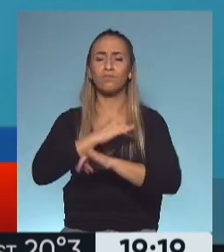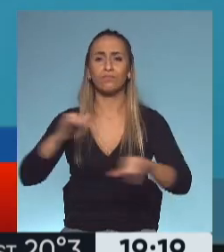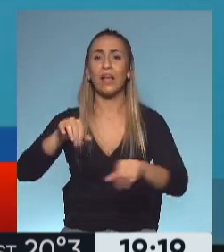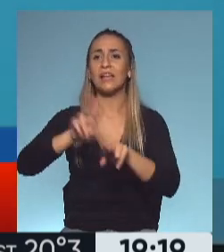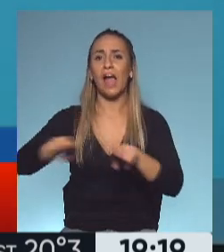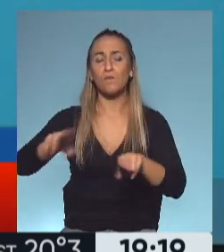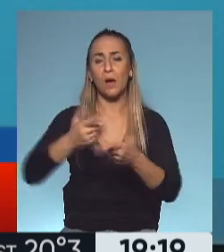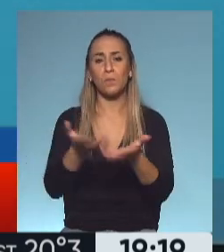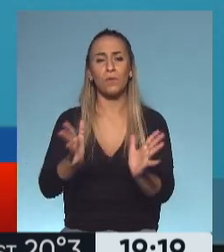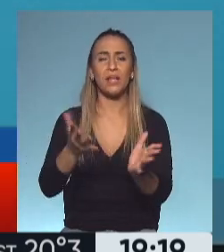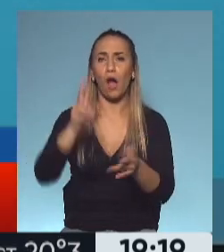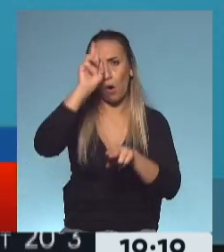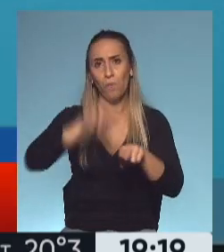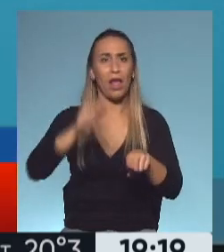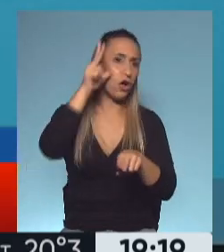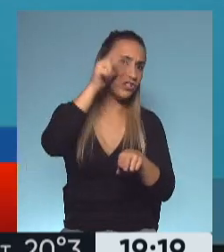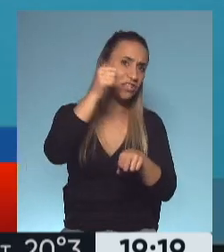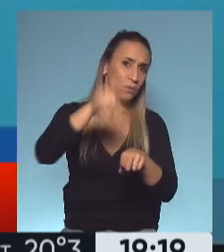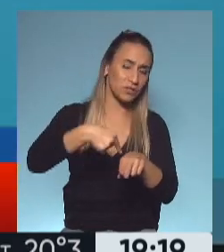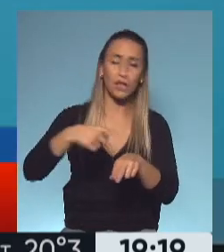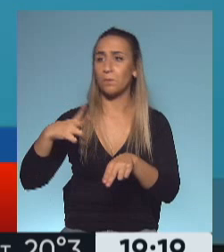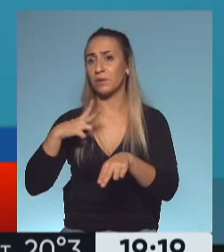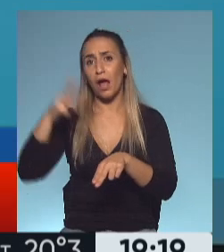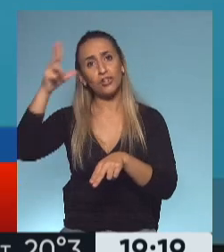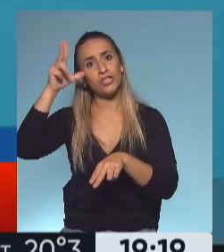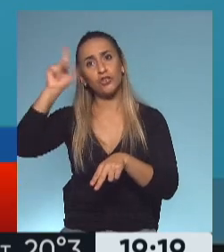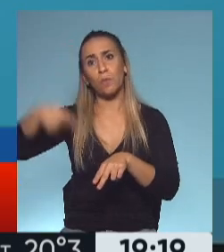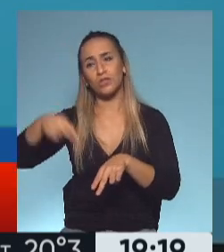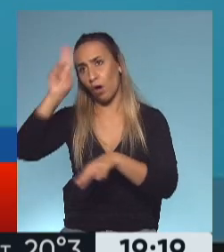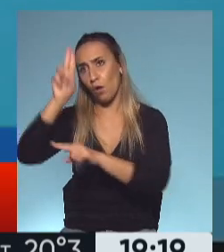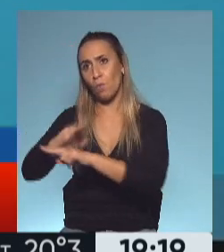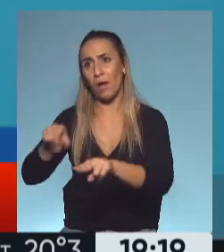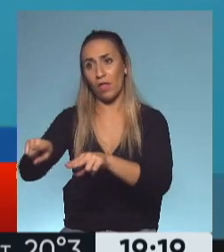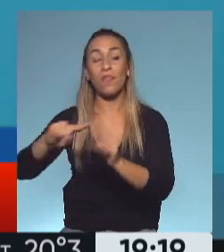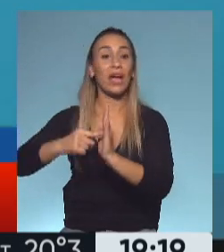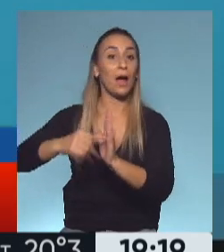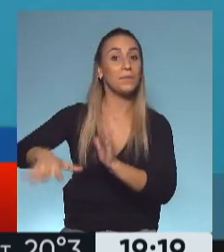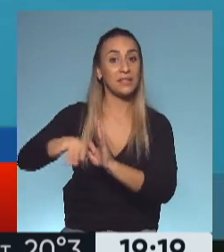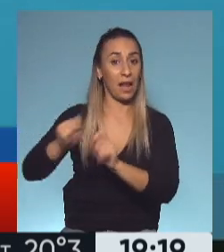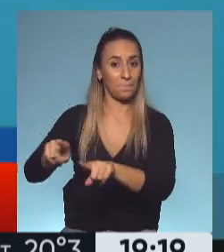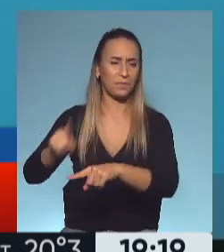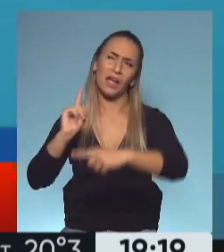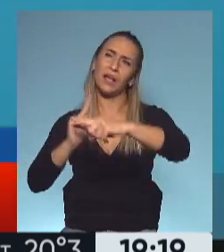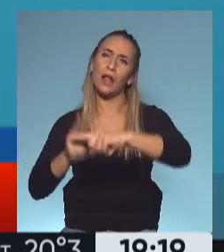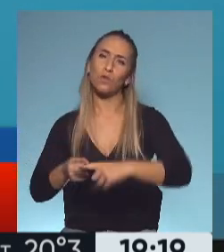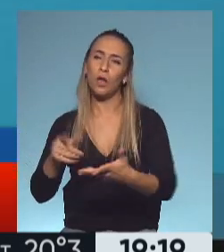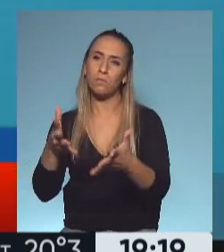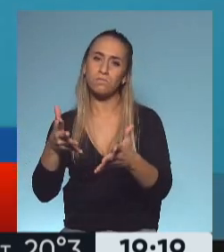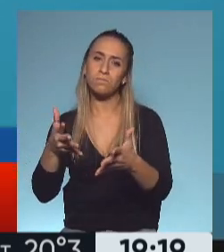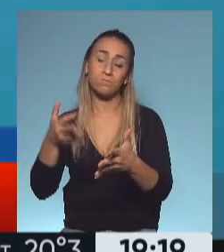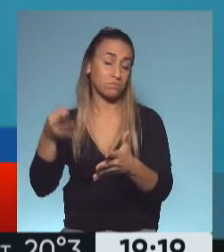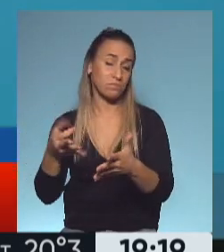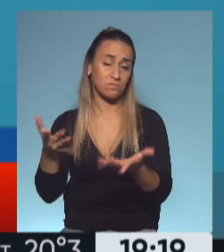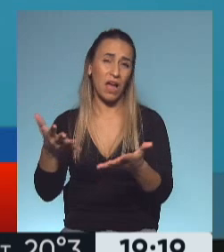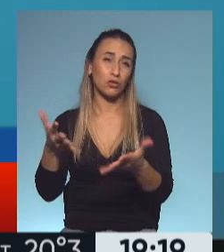del 86% y de las privadas del 88% en la Ciudad de Buenos Aires. Los cálculos dan que